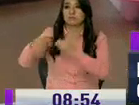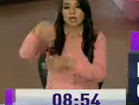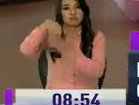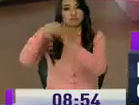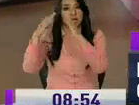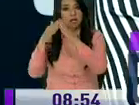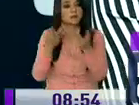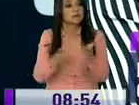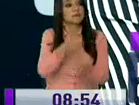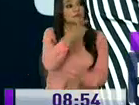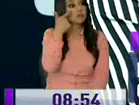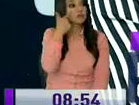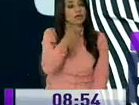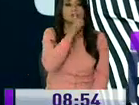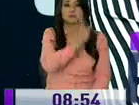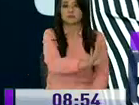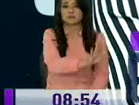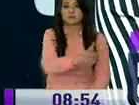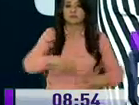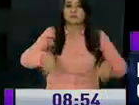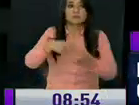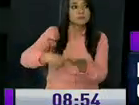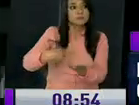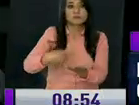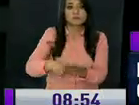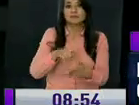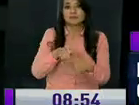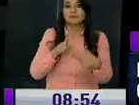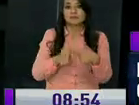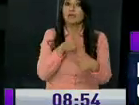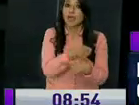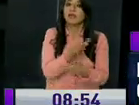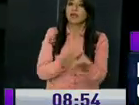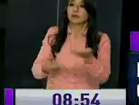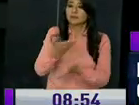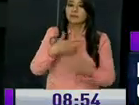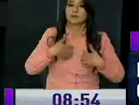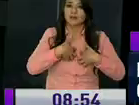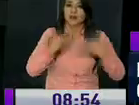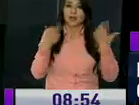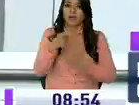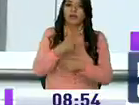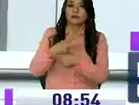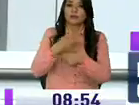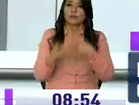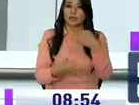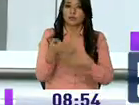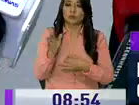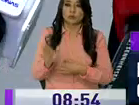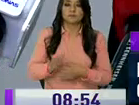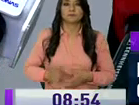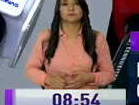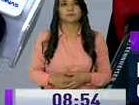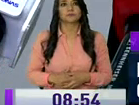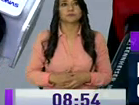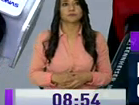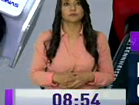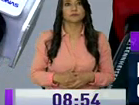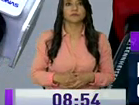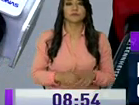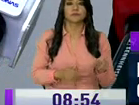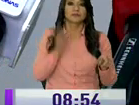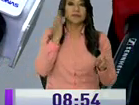fiscal general del estado Diana Salazar en audiencia, ella interpuso una queja en el Consejo de la Judicatura. Ella